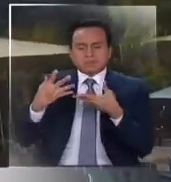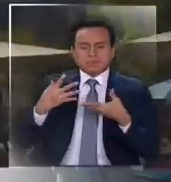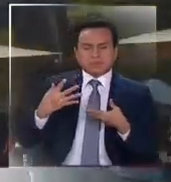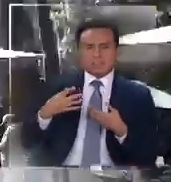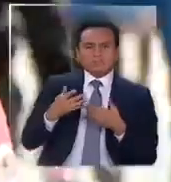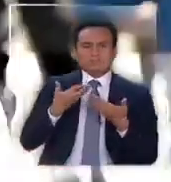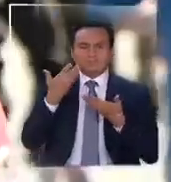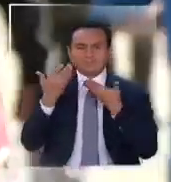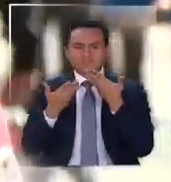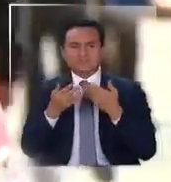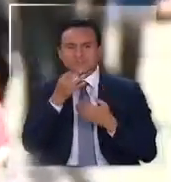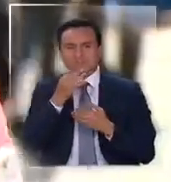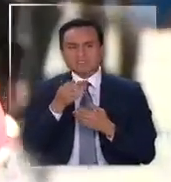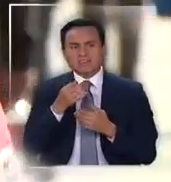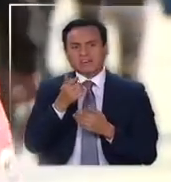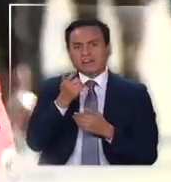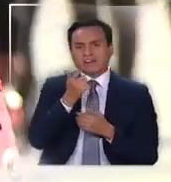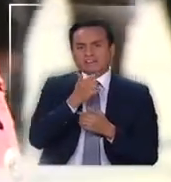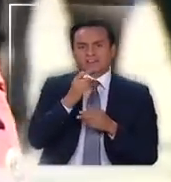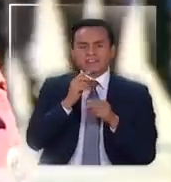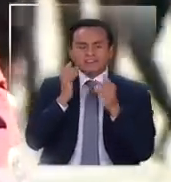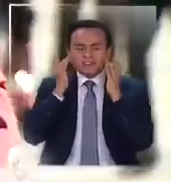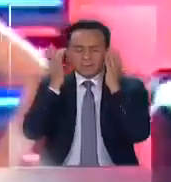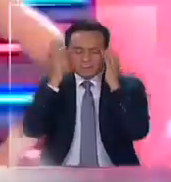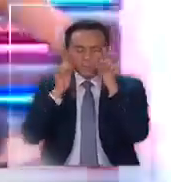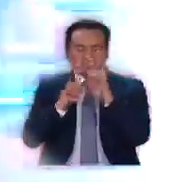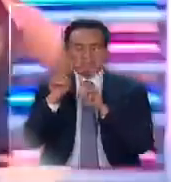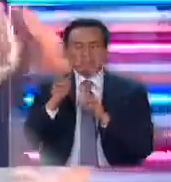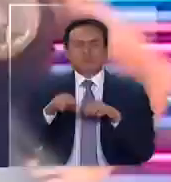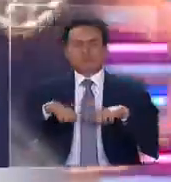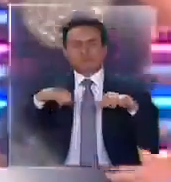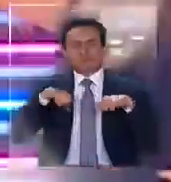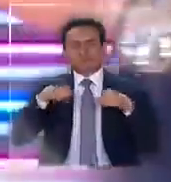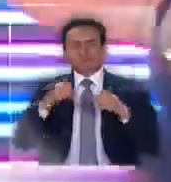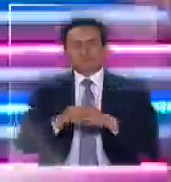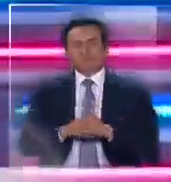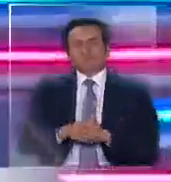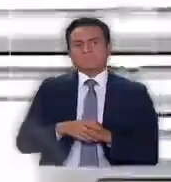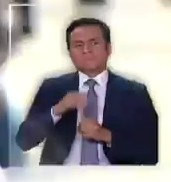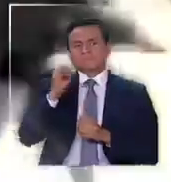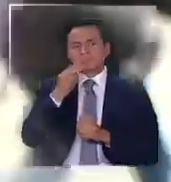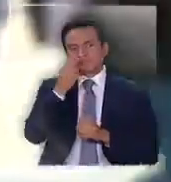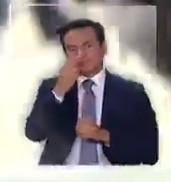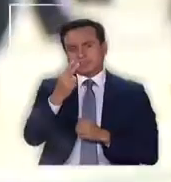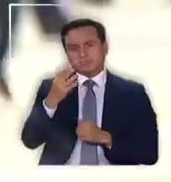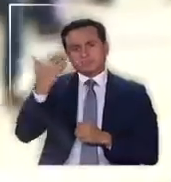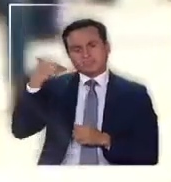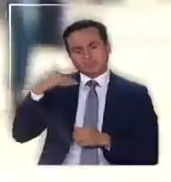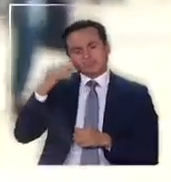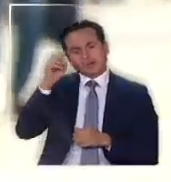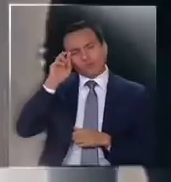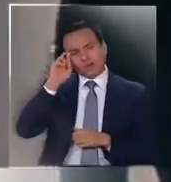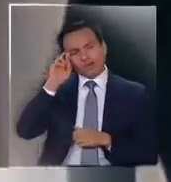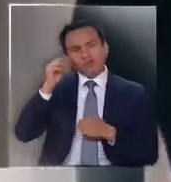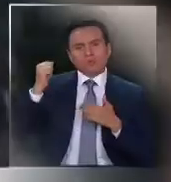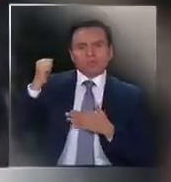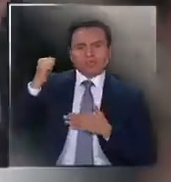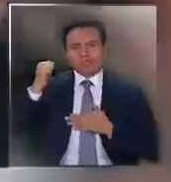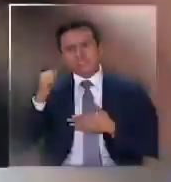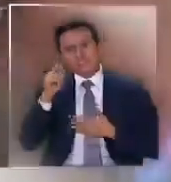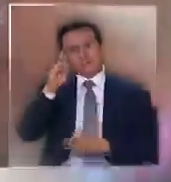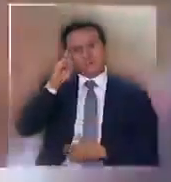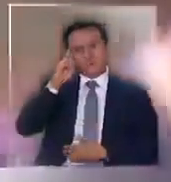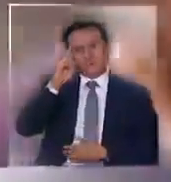Me gustaba la alegría con que lo hacían los jóvenes. Bueno, siempre los vi cuando chico, me acuerdo de los